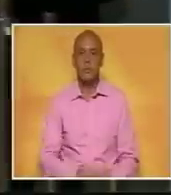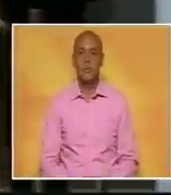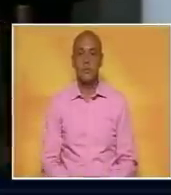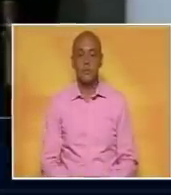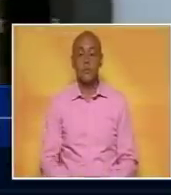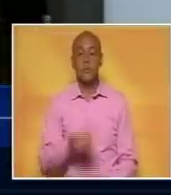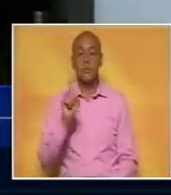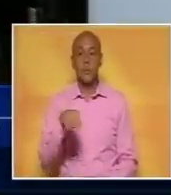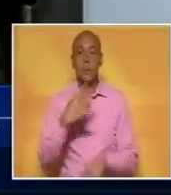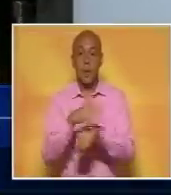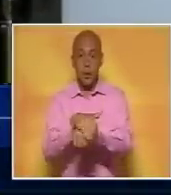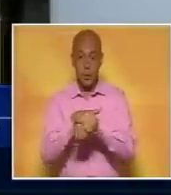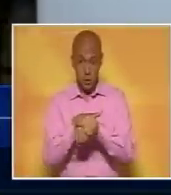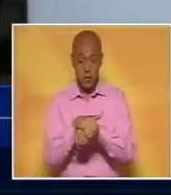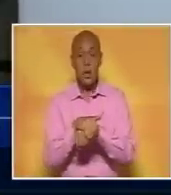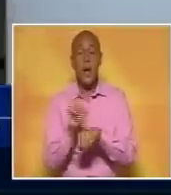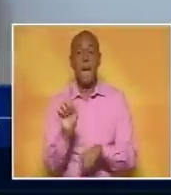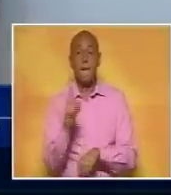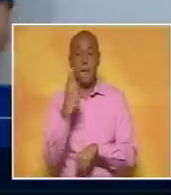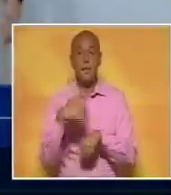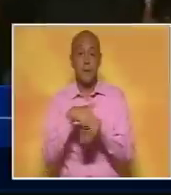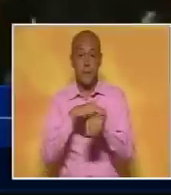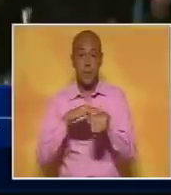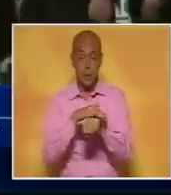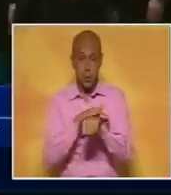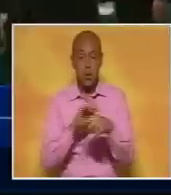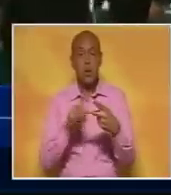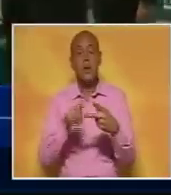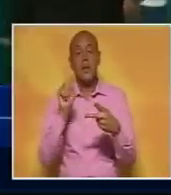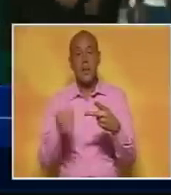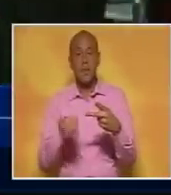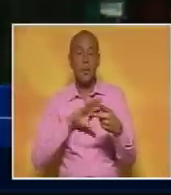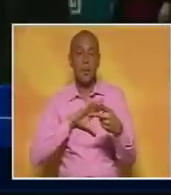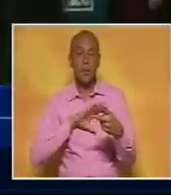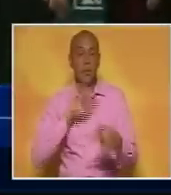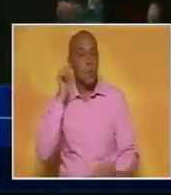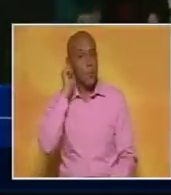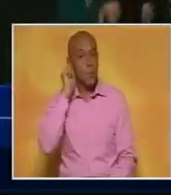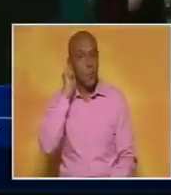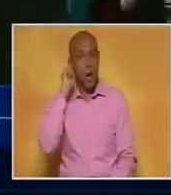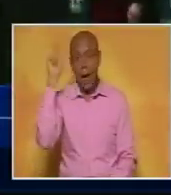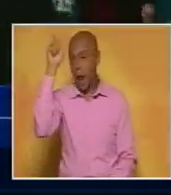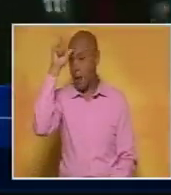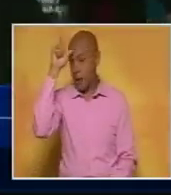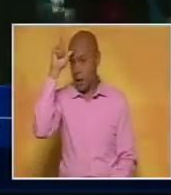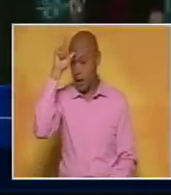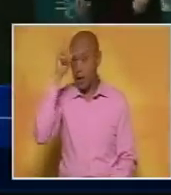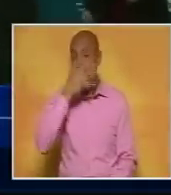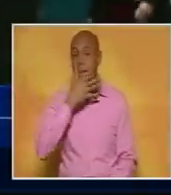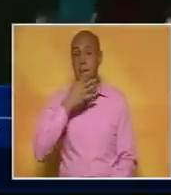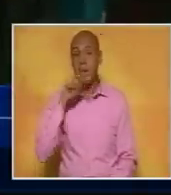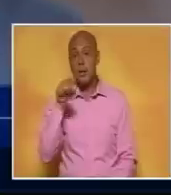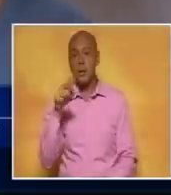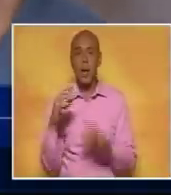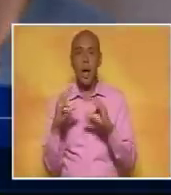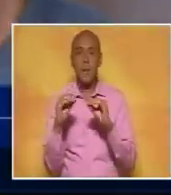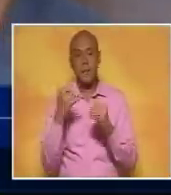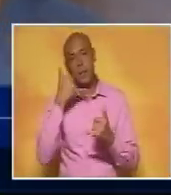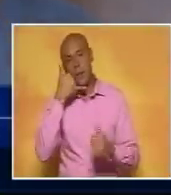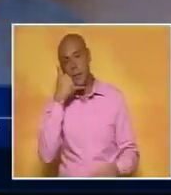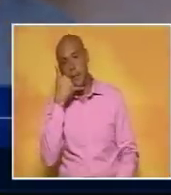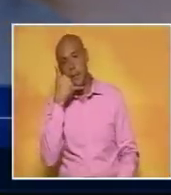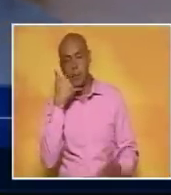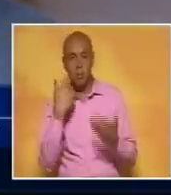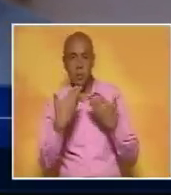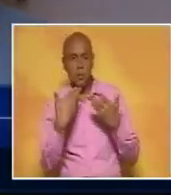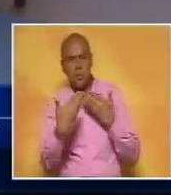En Reino Unido, el primer ministro Boris Johnson y la canciller alemana Angela Merkel sostuvieron una conversación telefónica